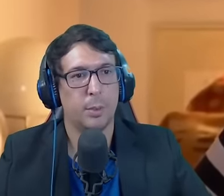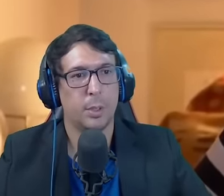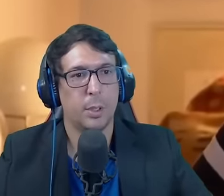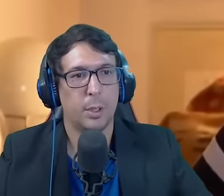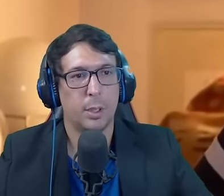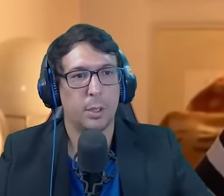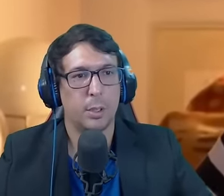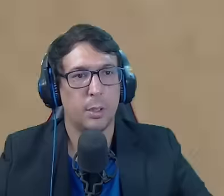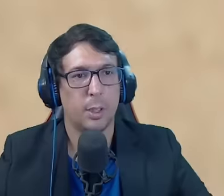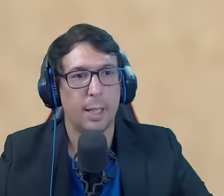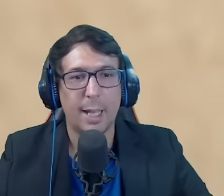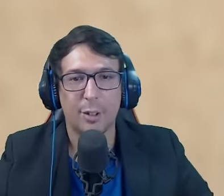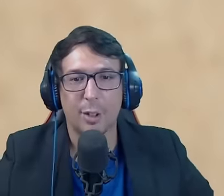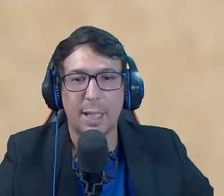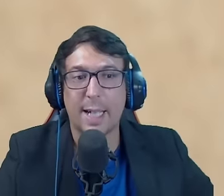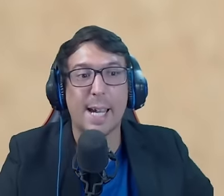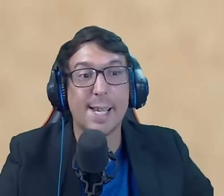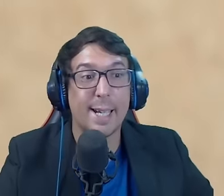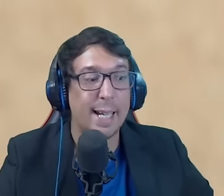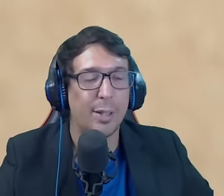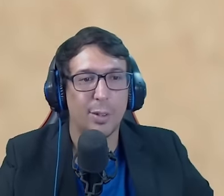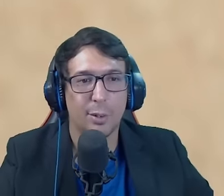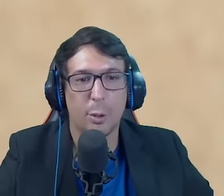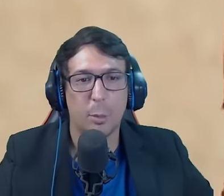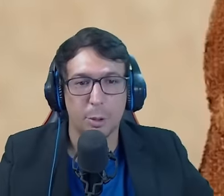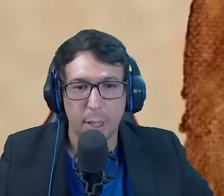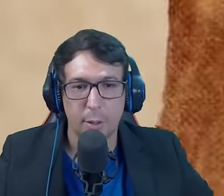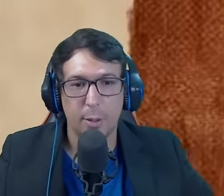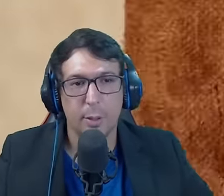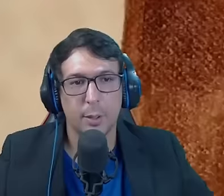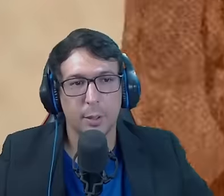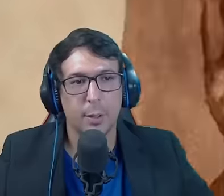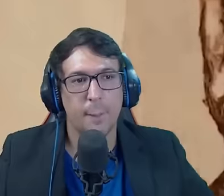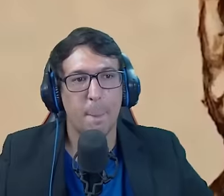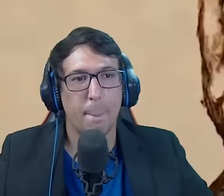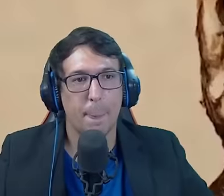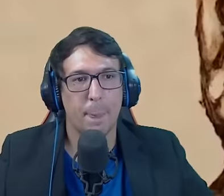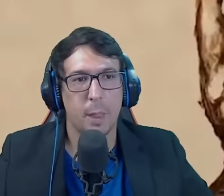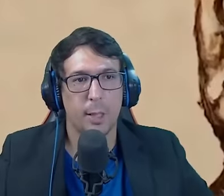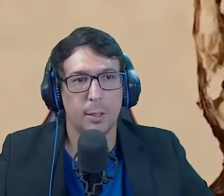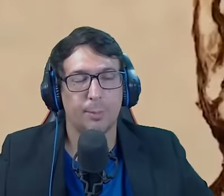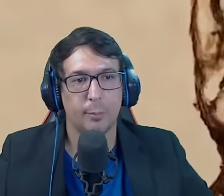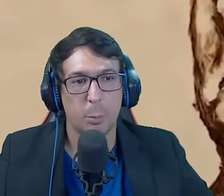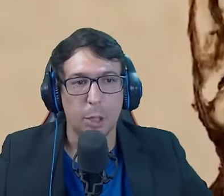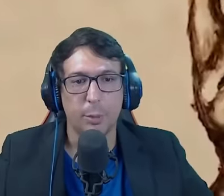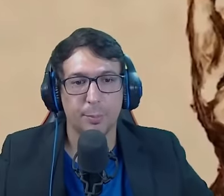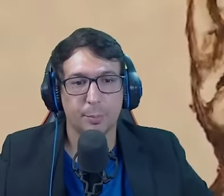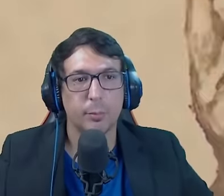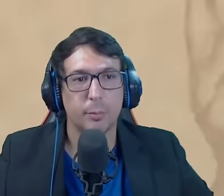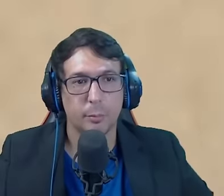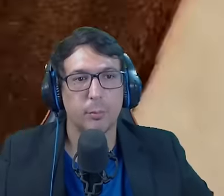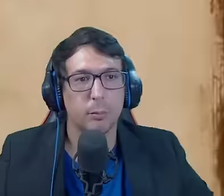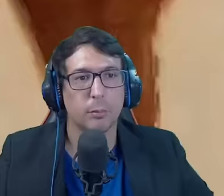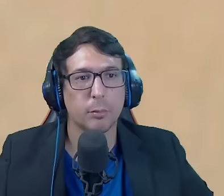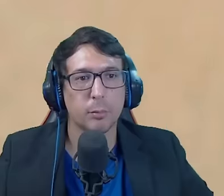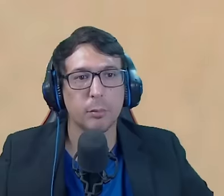pasajeros hacinados. Eso todavía era carguero, pero todos amontonados. Pero lleno en esta historia es necesario contextualizar la vida de Neruda,